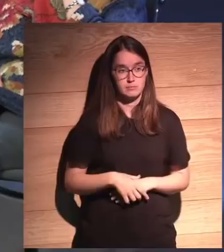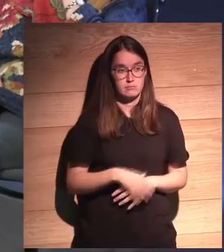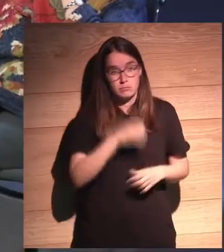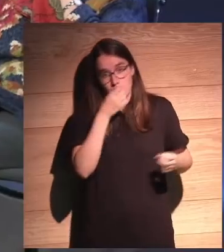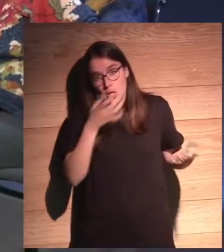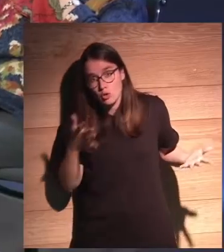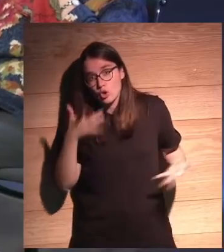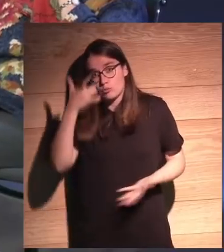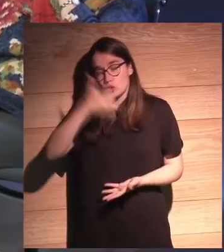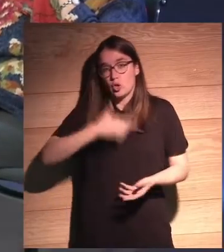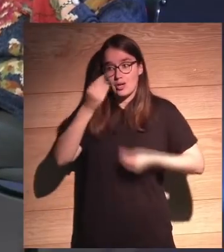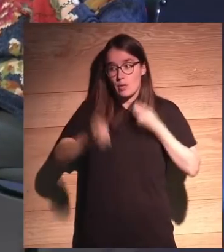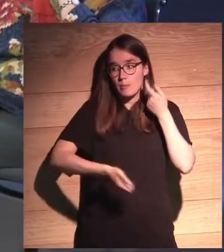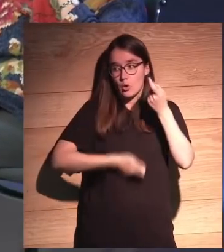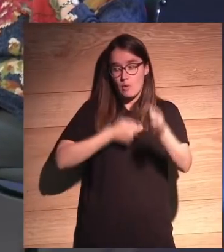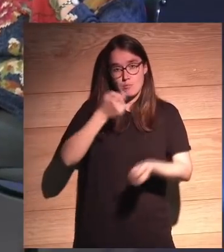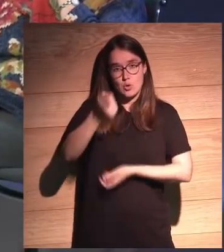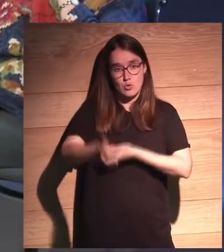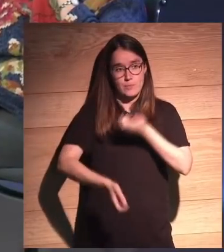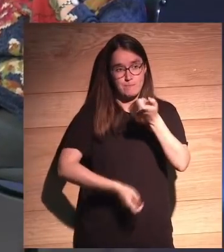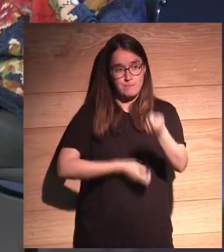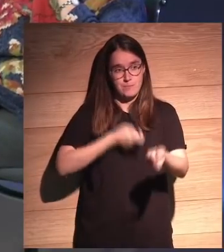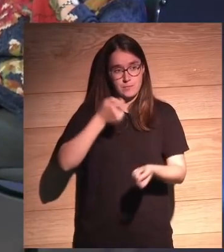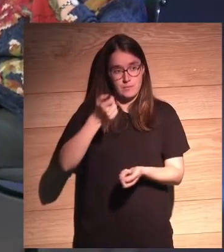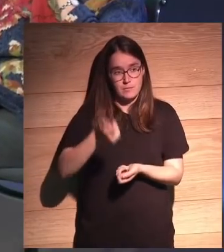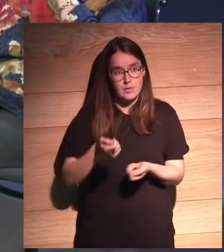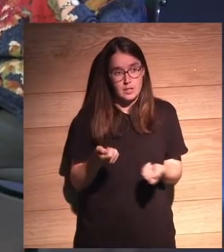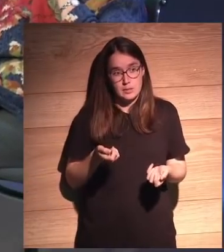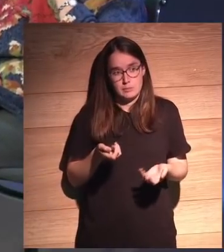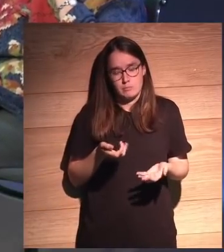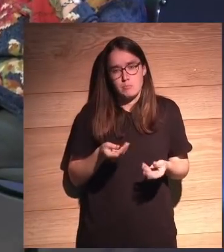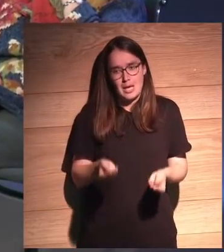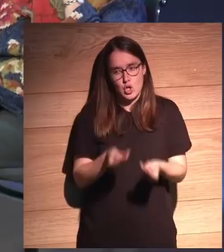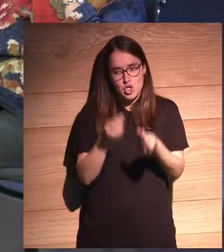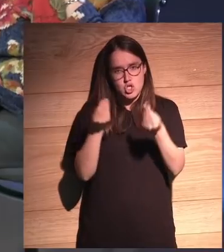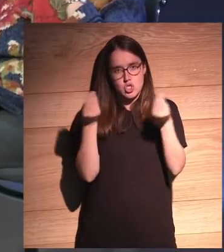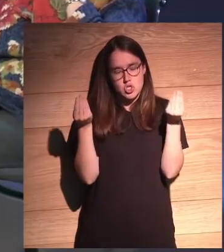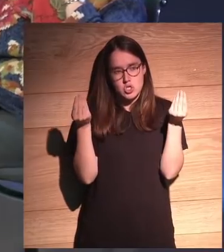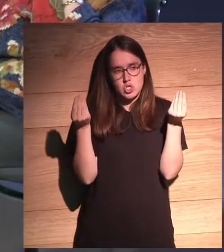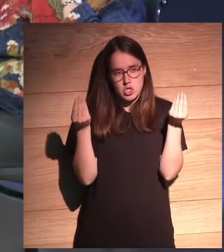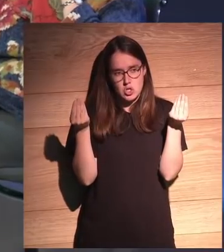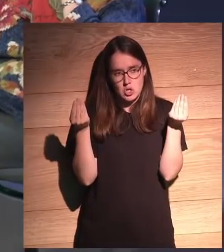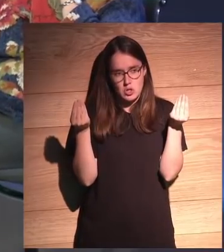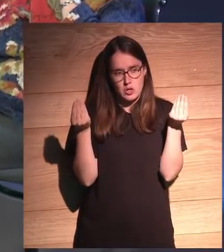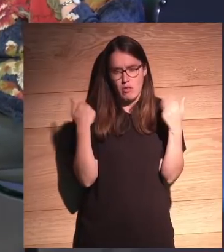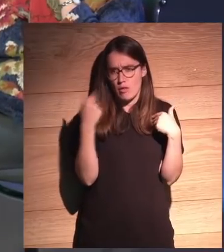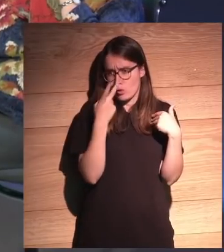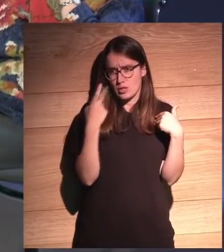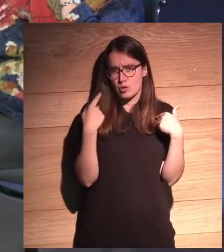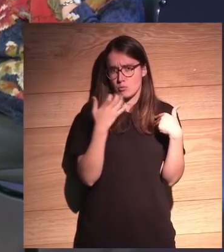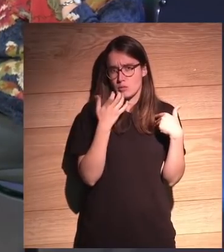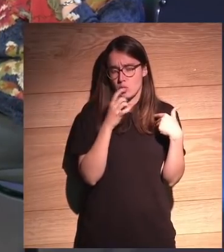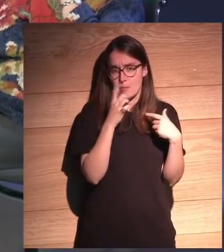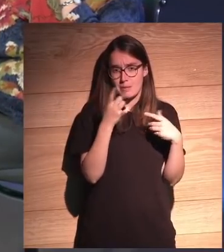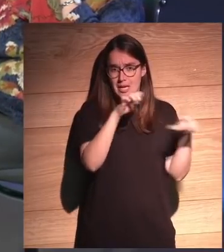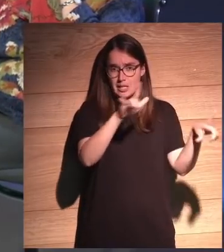Bueno, yo creo que poco a poco se va andando el camino. Mira, el Prado organizó hace 2 años la